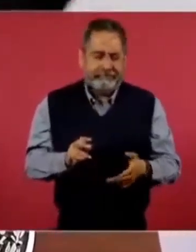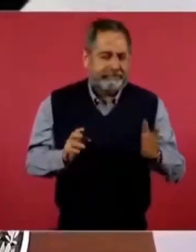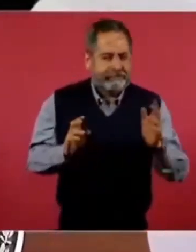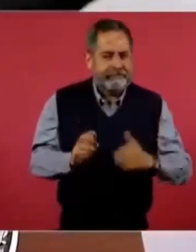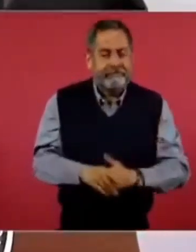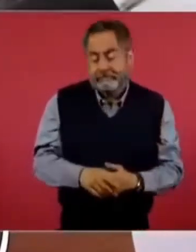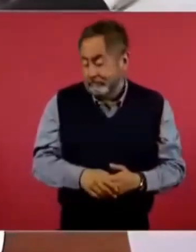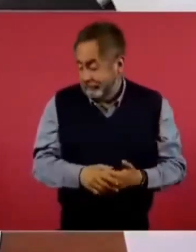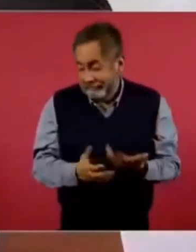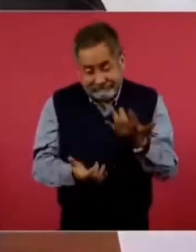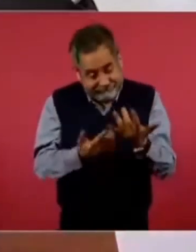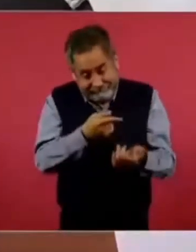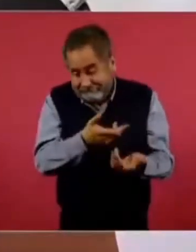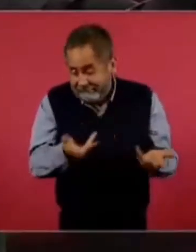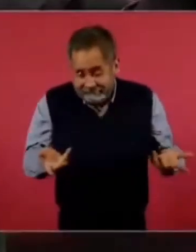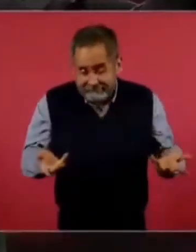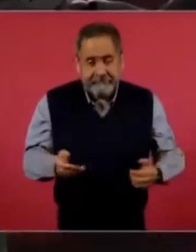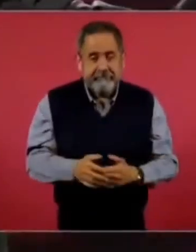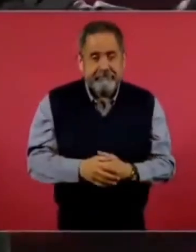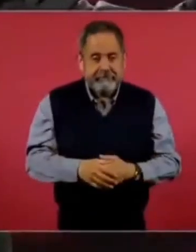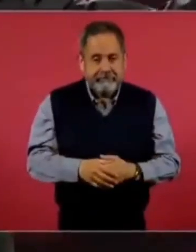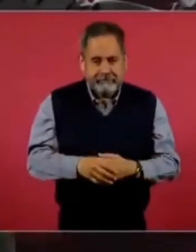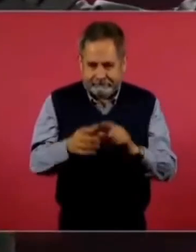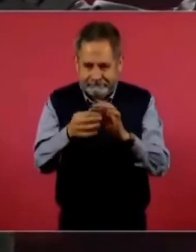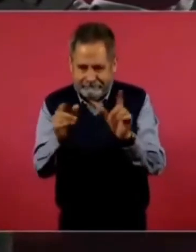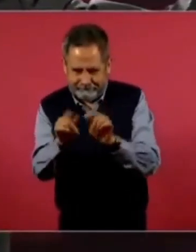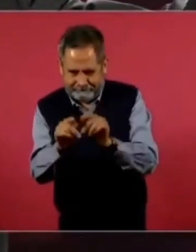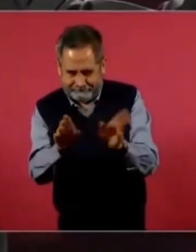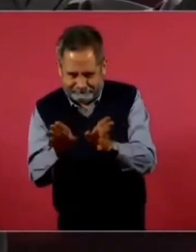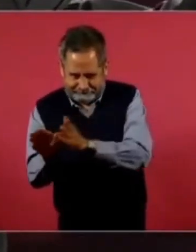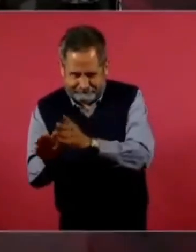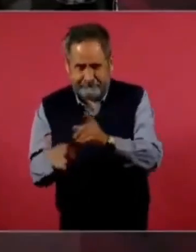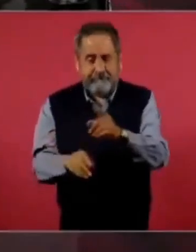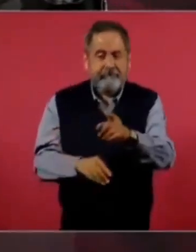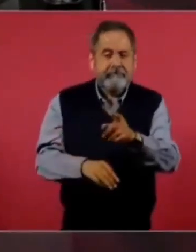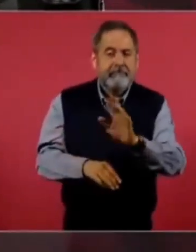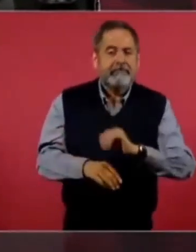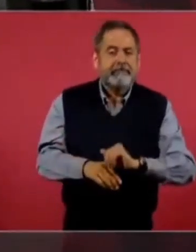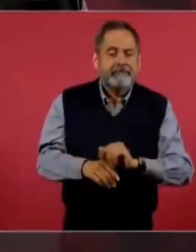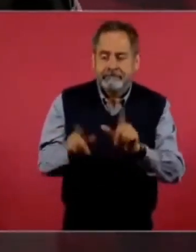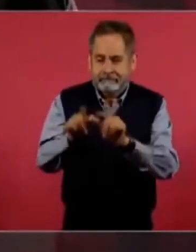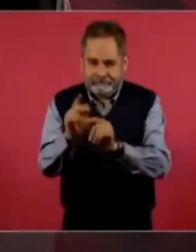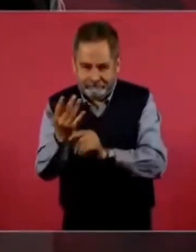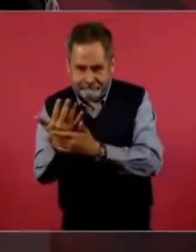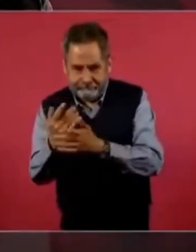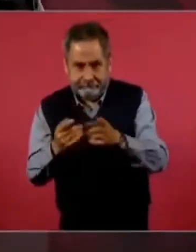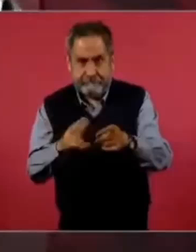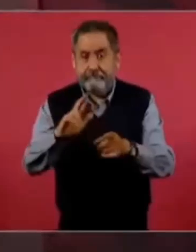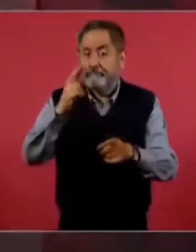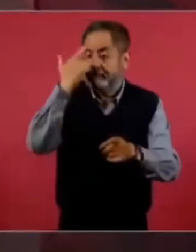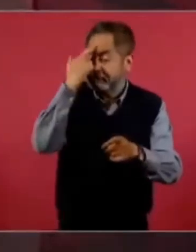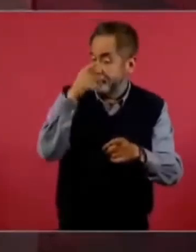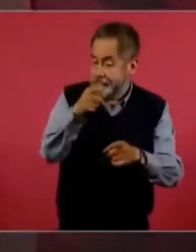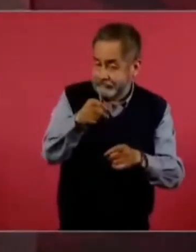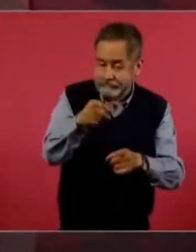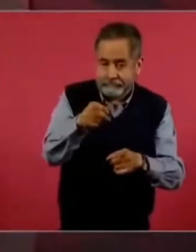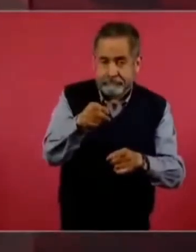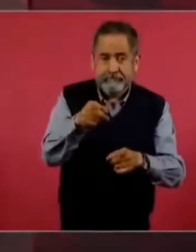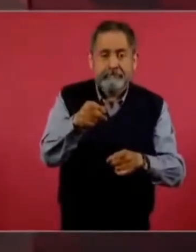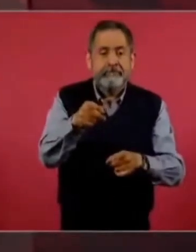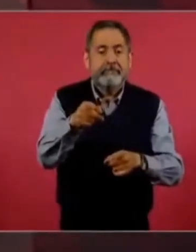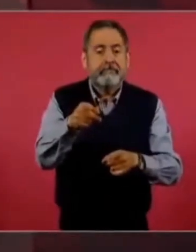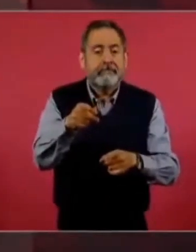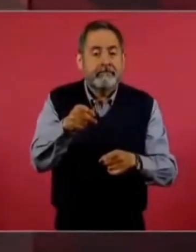Bueno, voy a hacer un paréntesis. Un paréntesis. Acuérdense de que